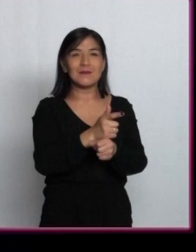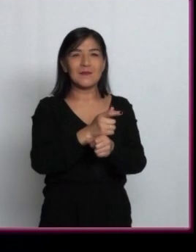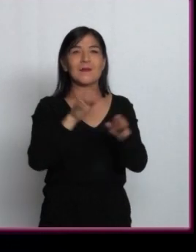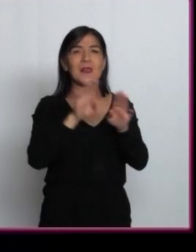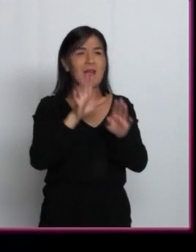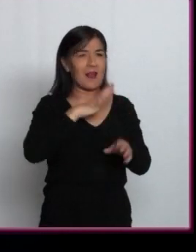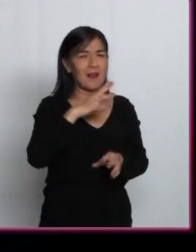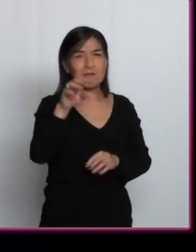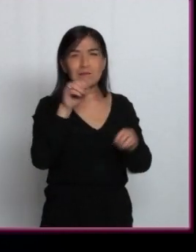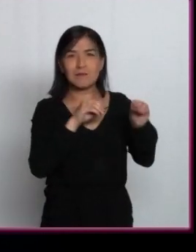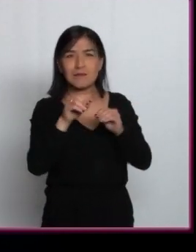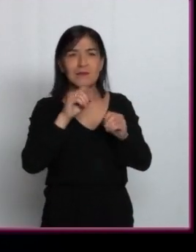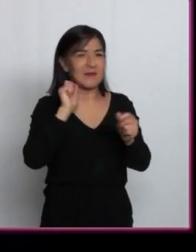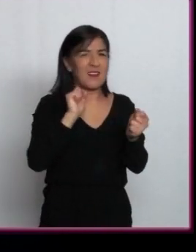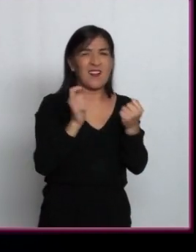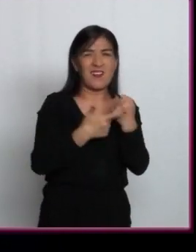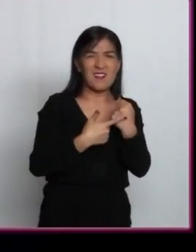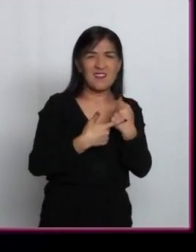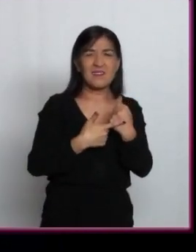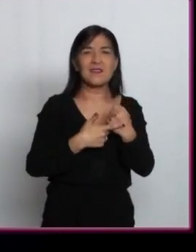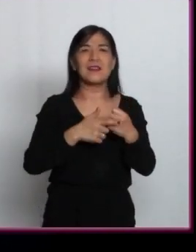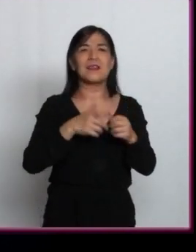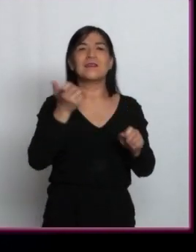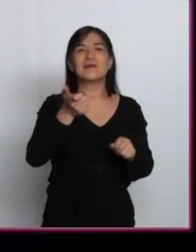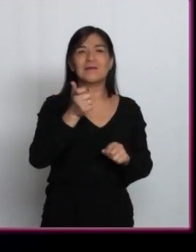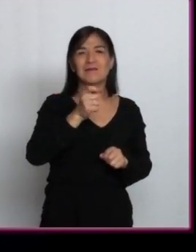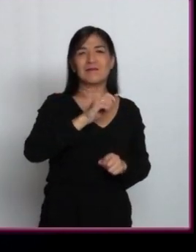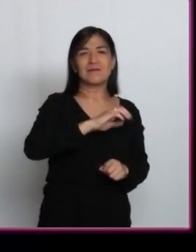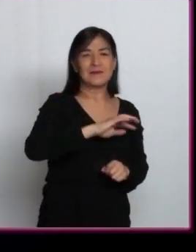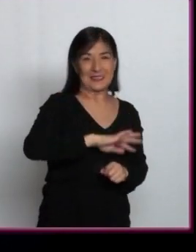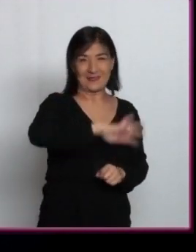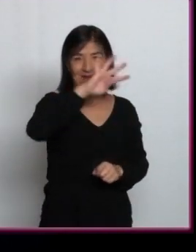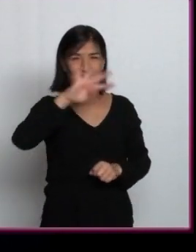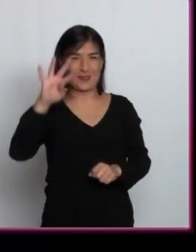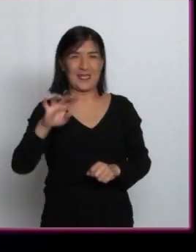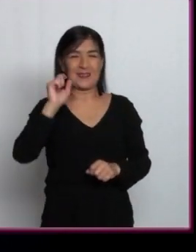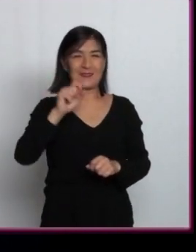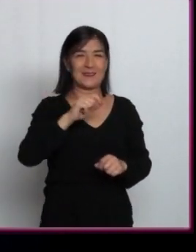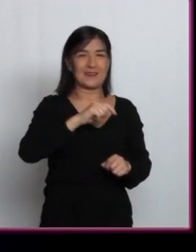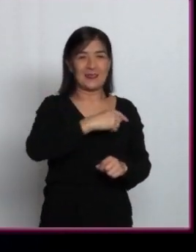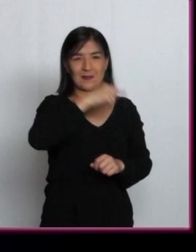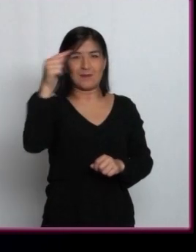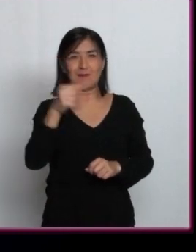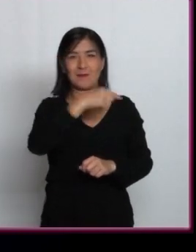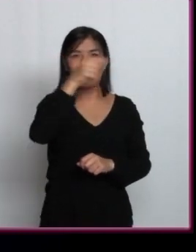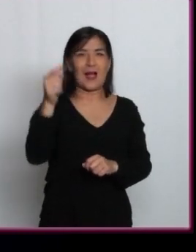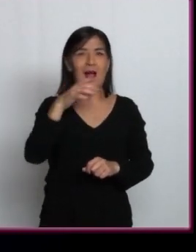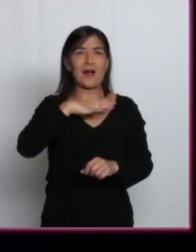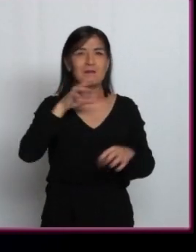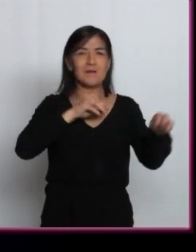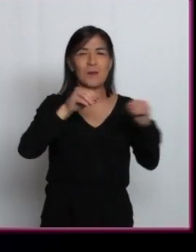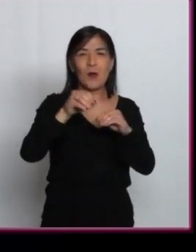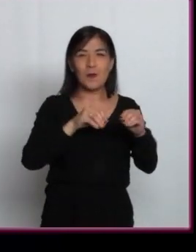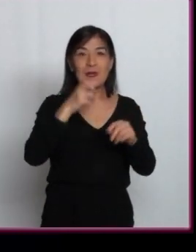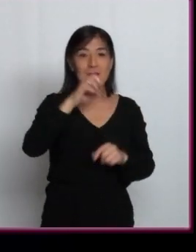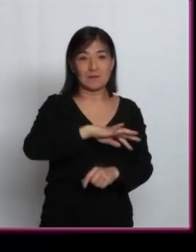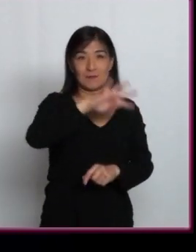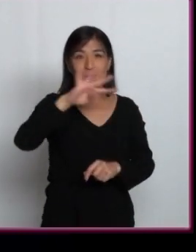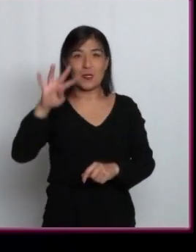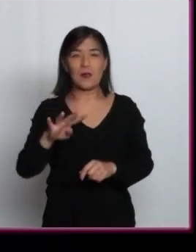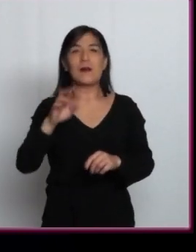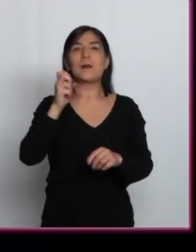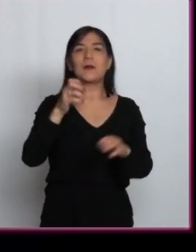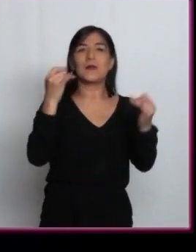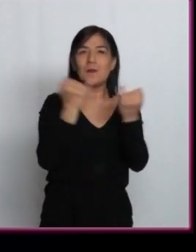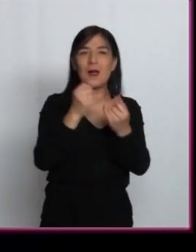se mueve. Las rayas de ese arco iris se mueven. Y ese movimiento implica que la